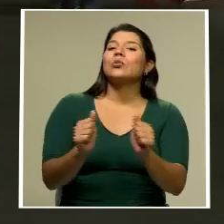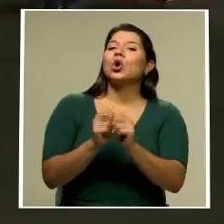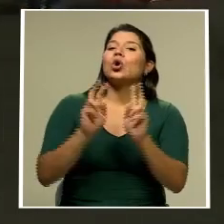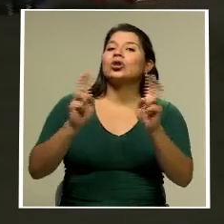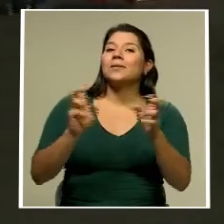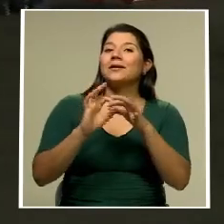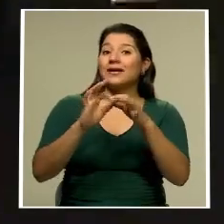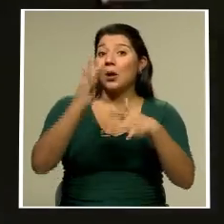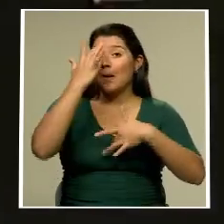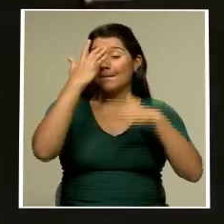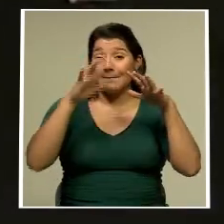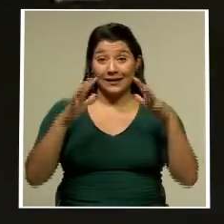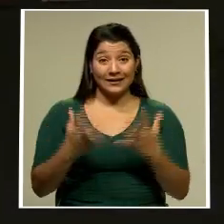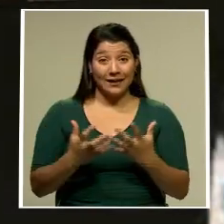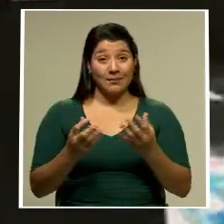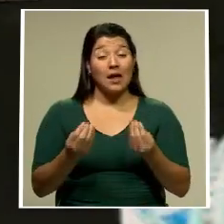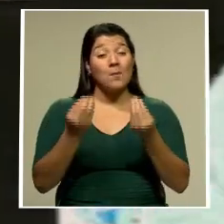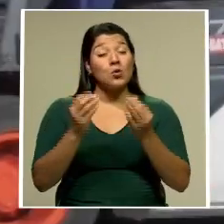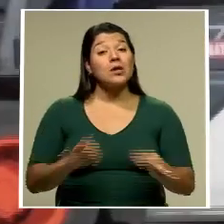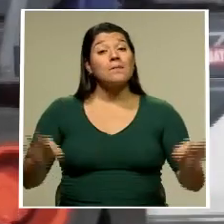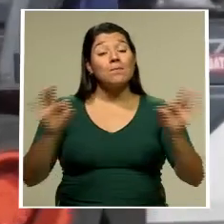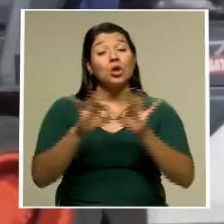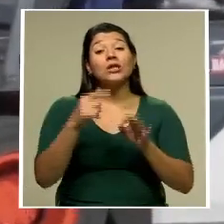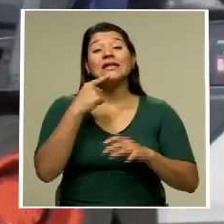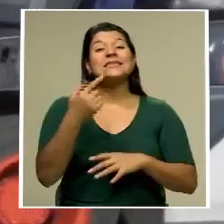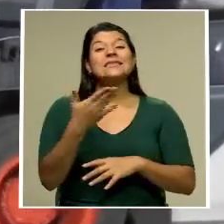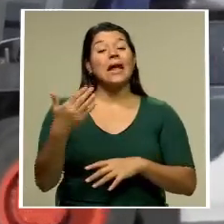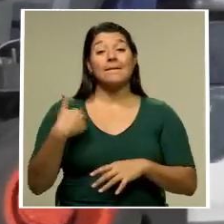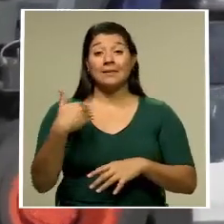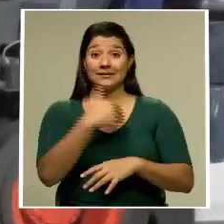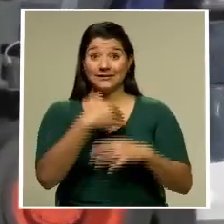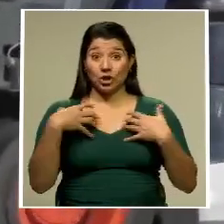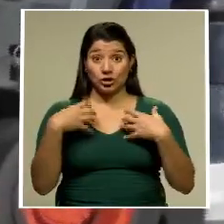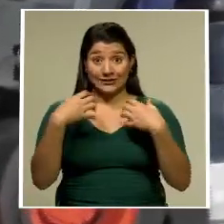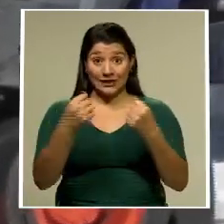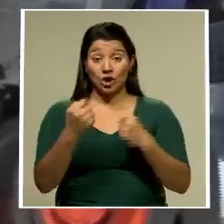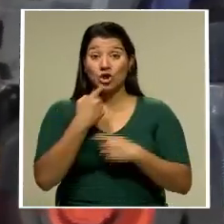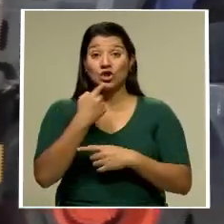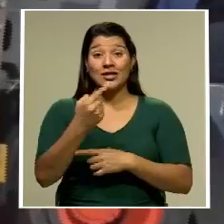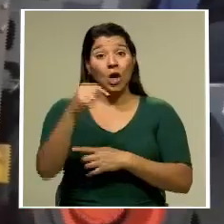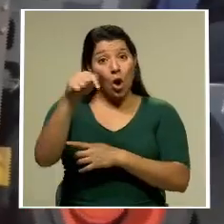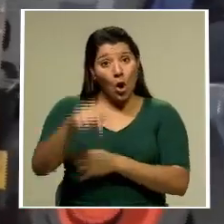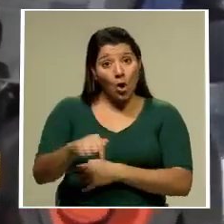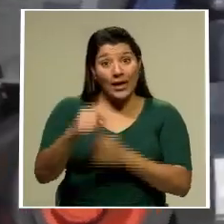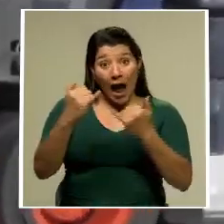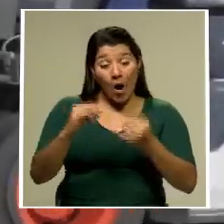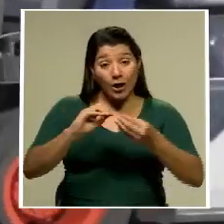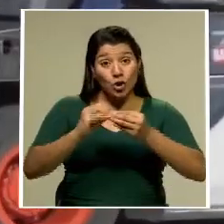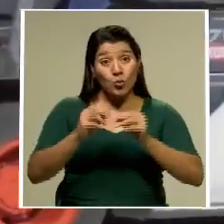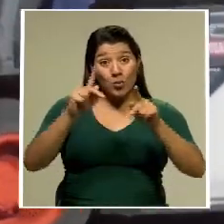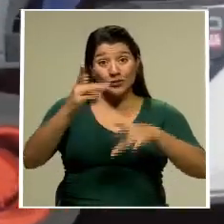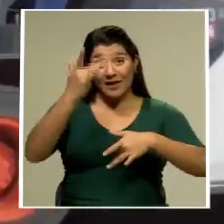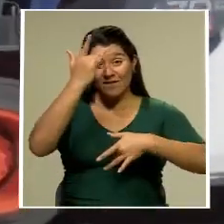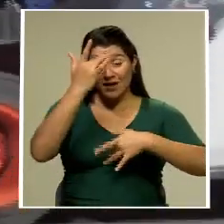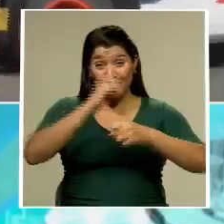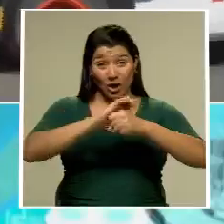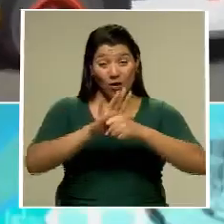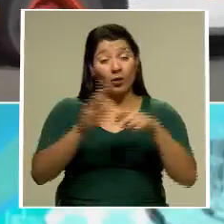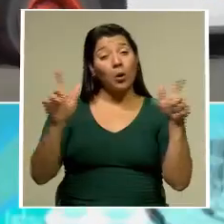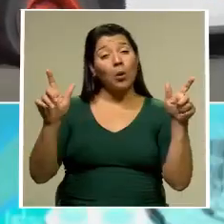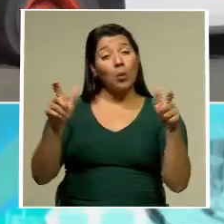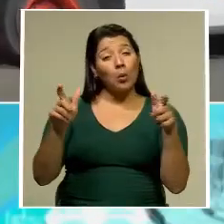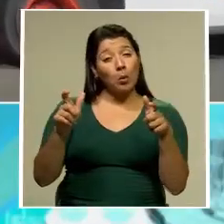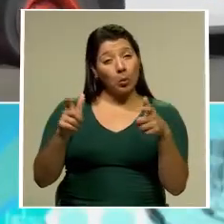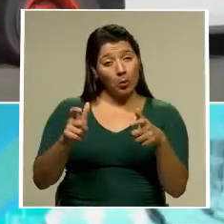importante mencionar que el Ministerio de Salud afirmó el día de hoy que se ha generado una disminución de casos de COVID-19, pero no